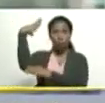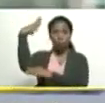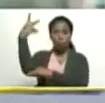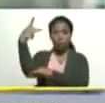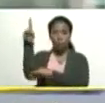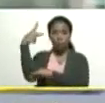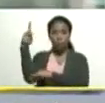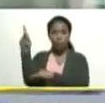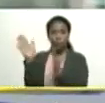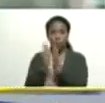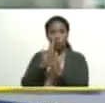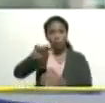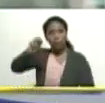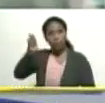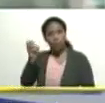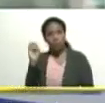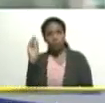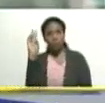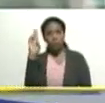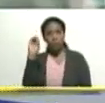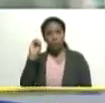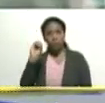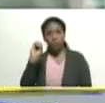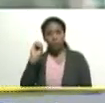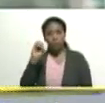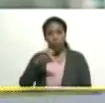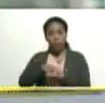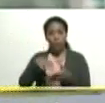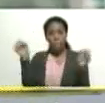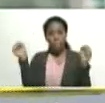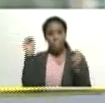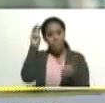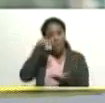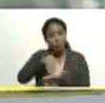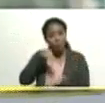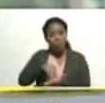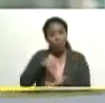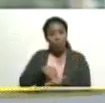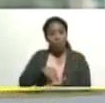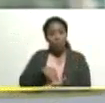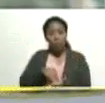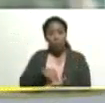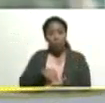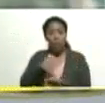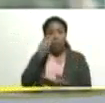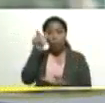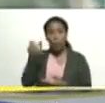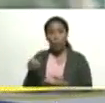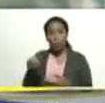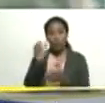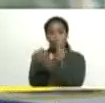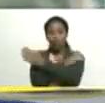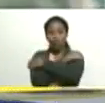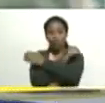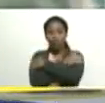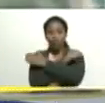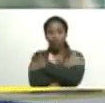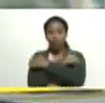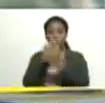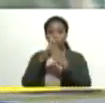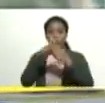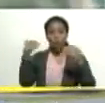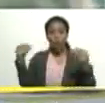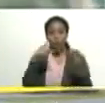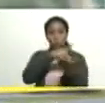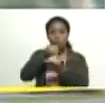Pedro, municipio Guaycaipuro, Estado Miranda, Emerilis Josefina García de Beleño. Felicitaciones a